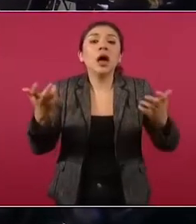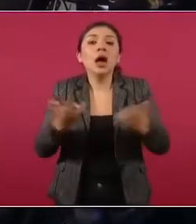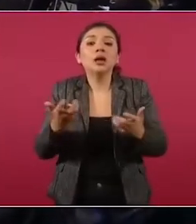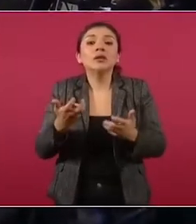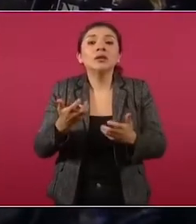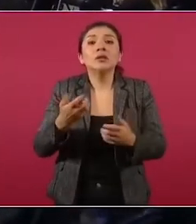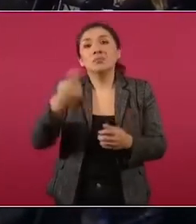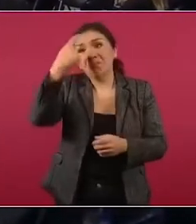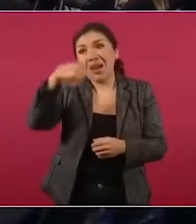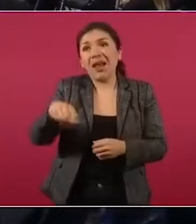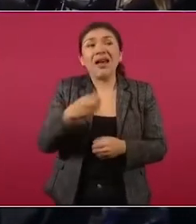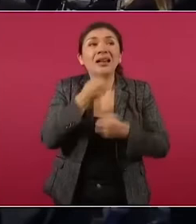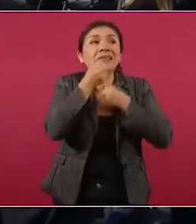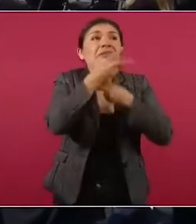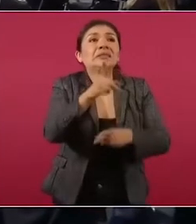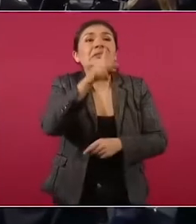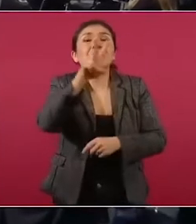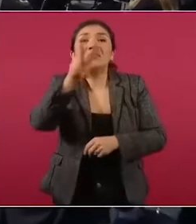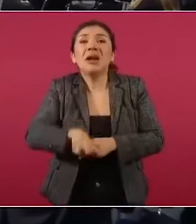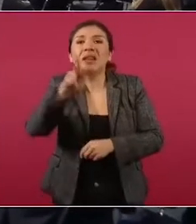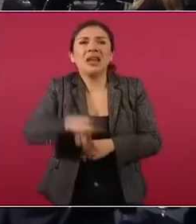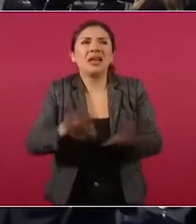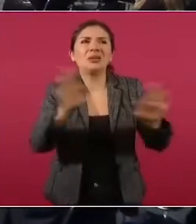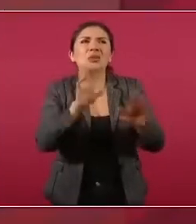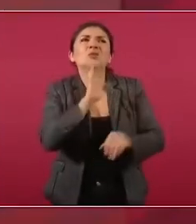a ocultar las cosas